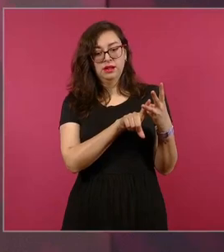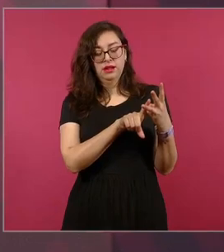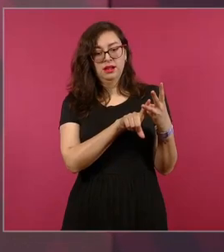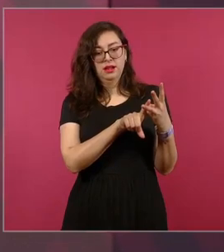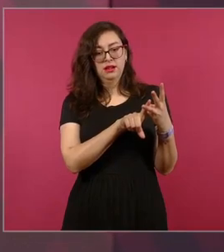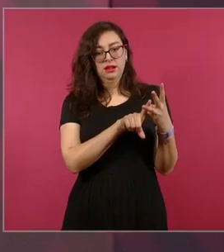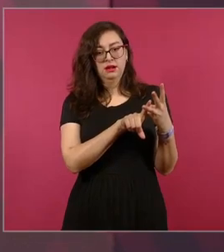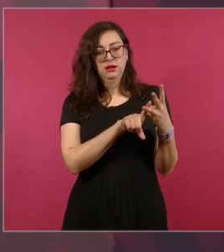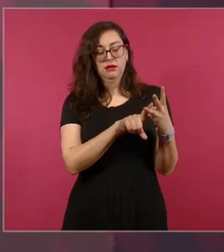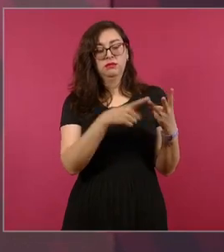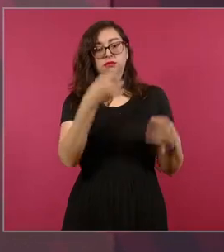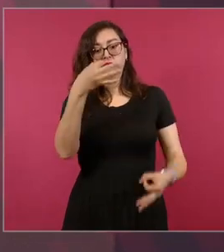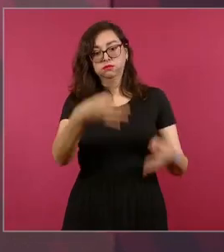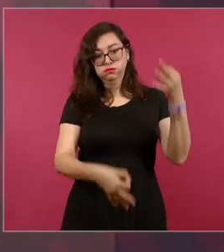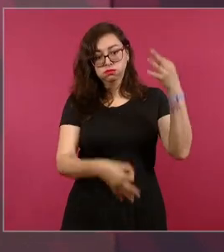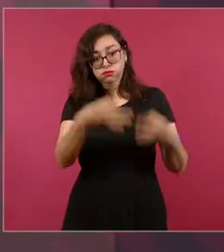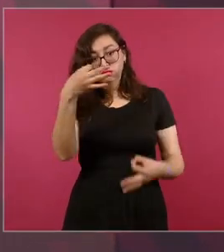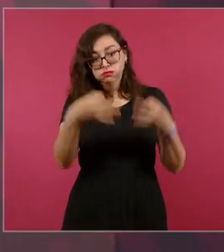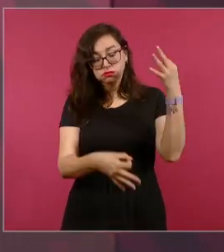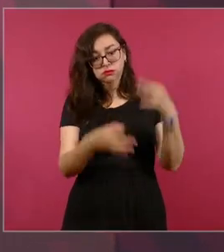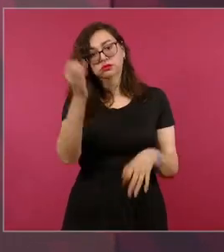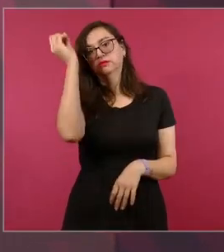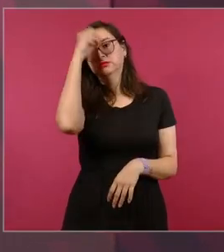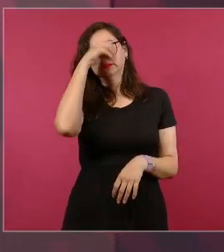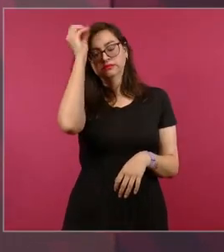el Departamento de Justicia,